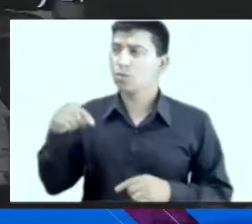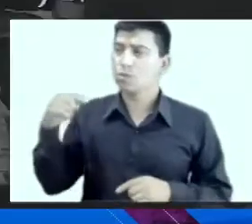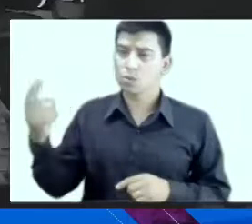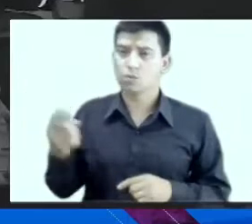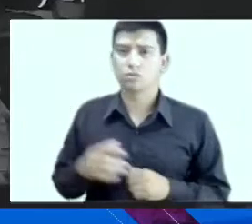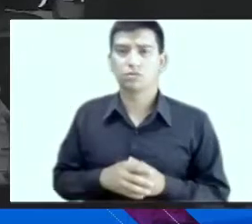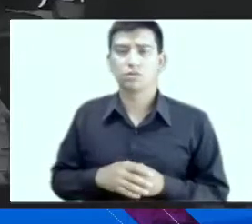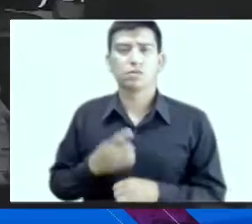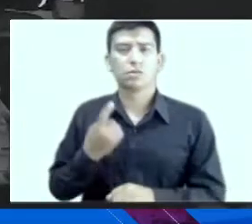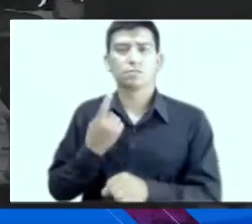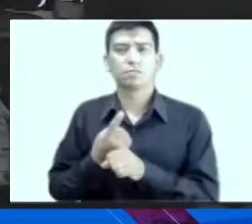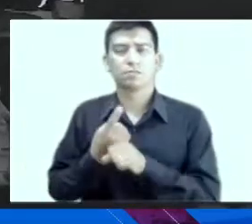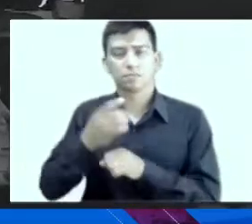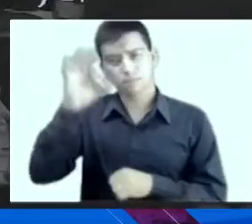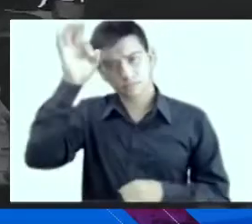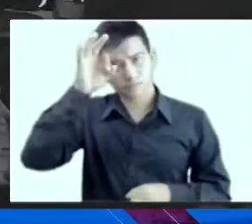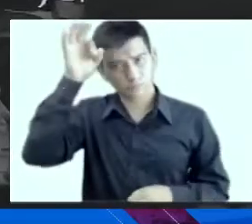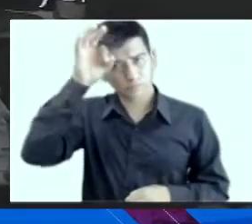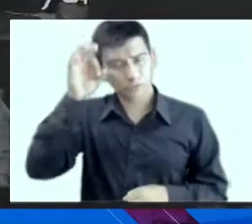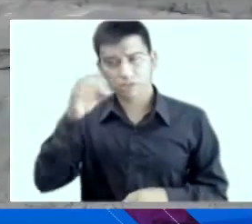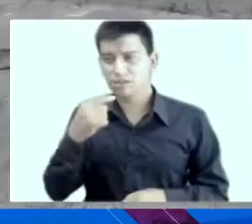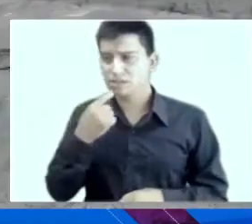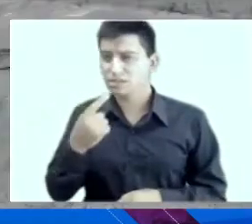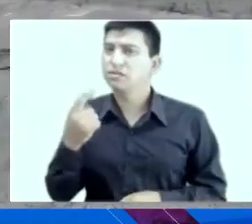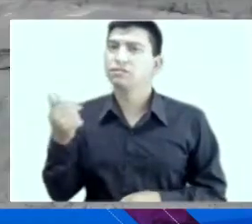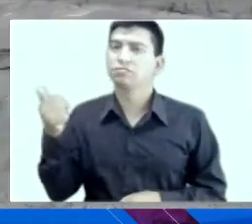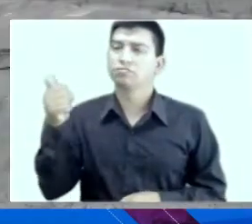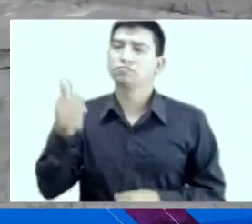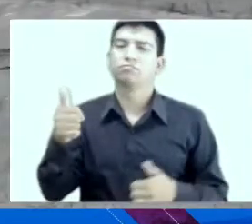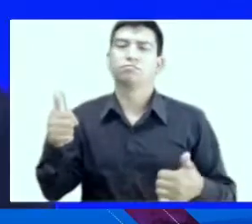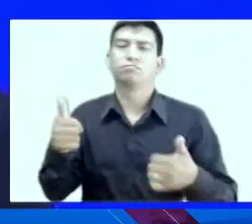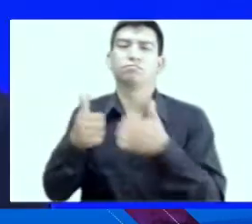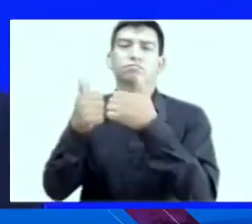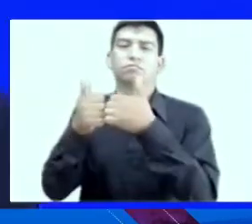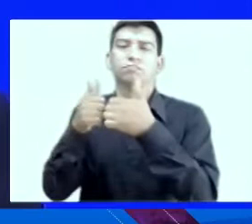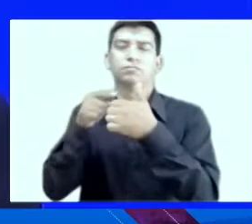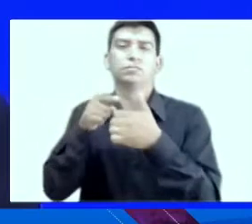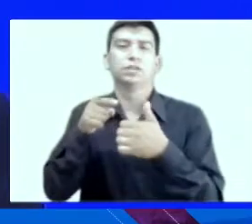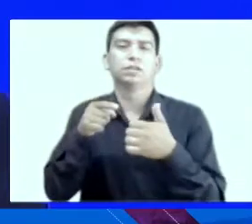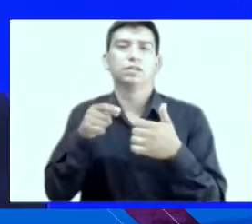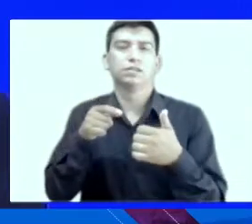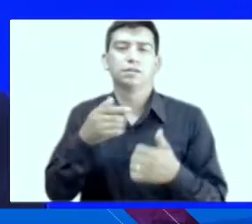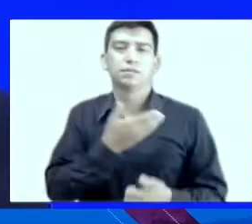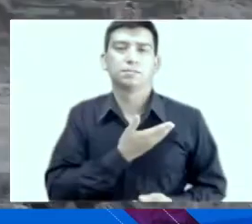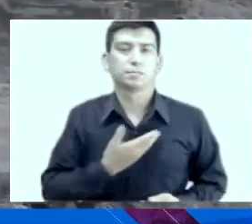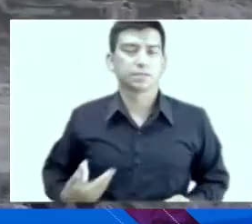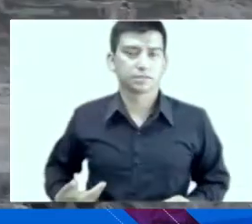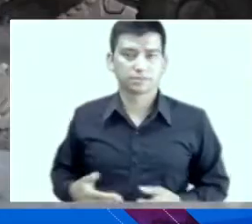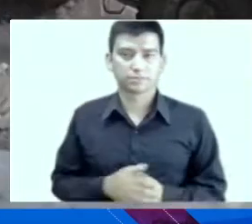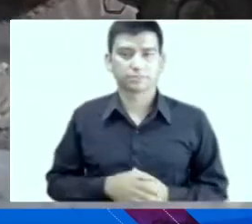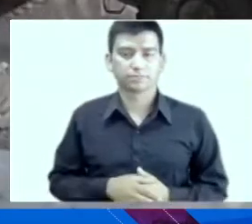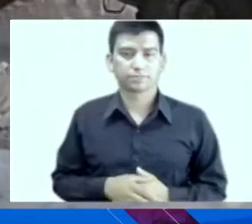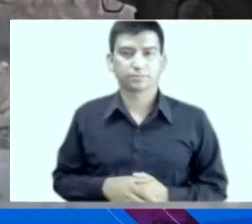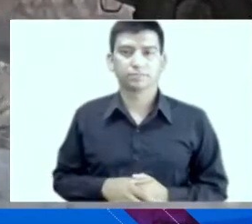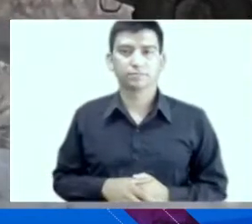ministro del Reino Unido, Boris Johnson, quien sostuvo un encuentro con el presidente Zelensky en Kiev. Pero básicamente la